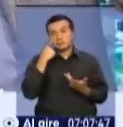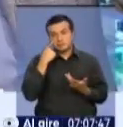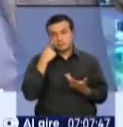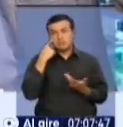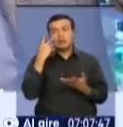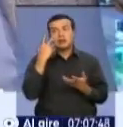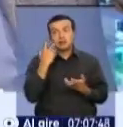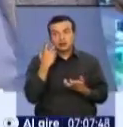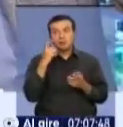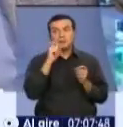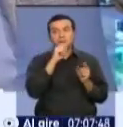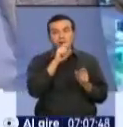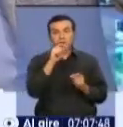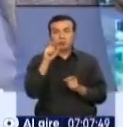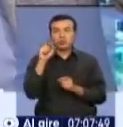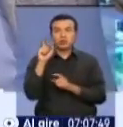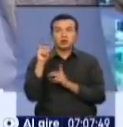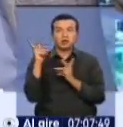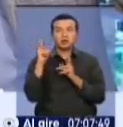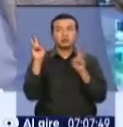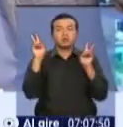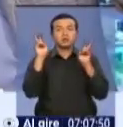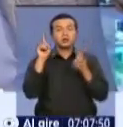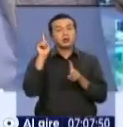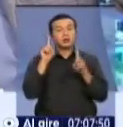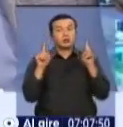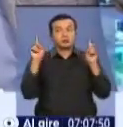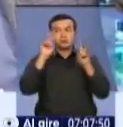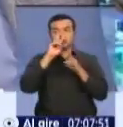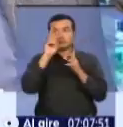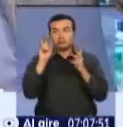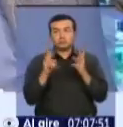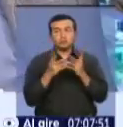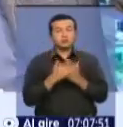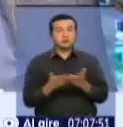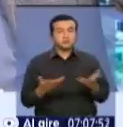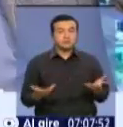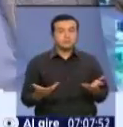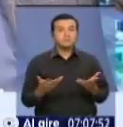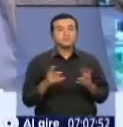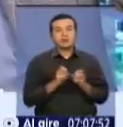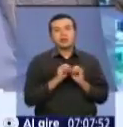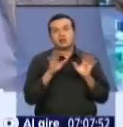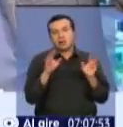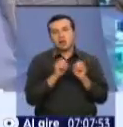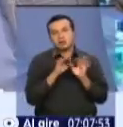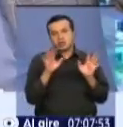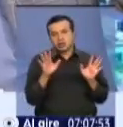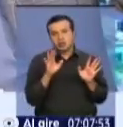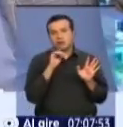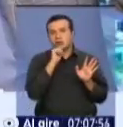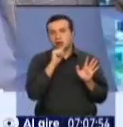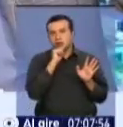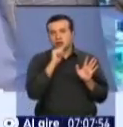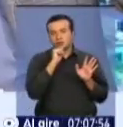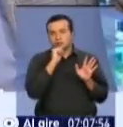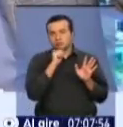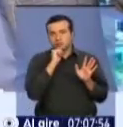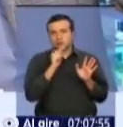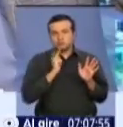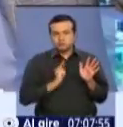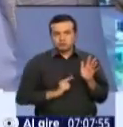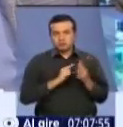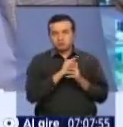se quisiera consultar y tendría que ver con algunos temas de carácter general, todavía no aterrizado, pero habla